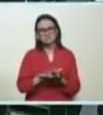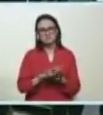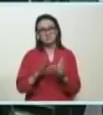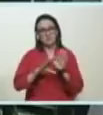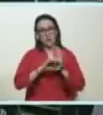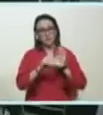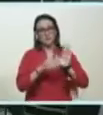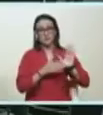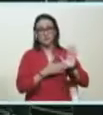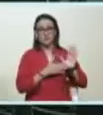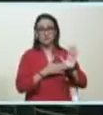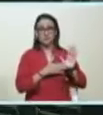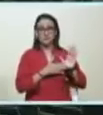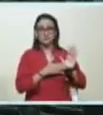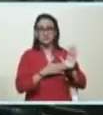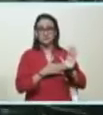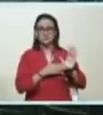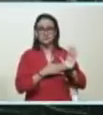constitucional.